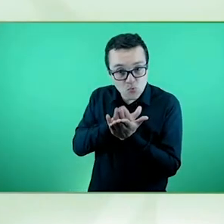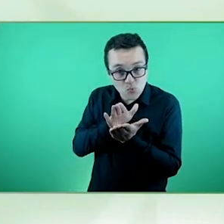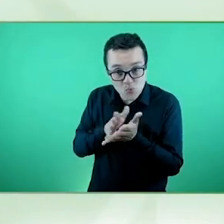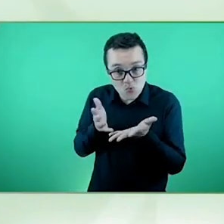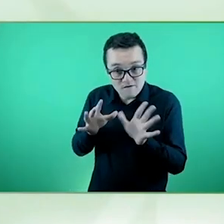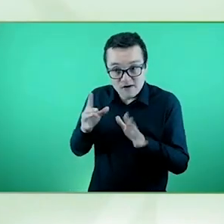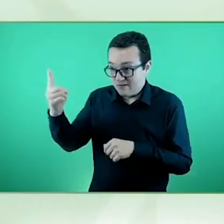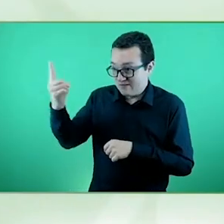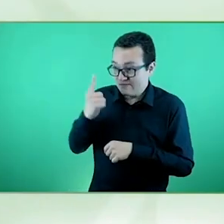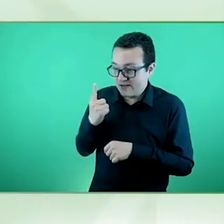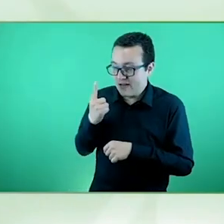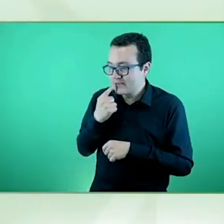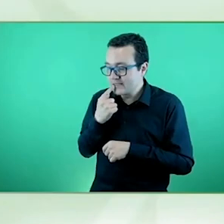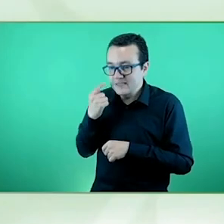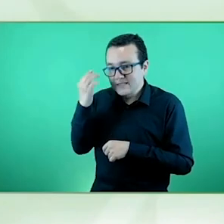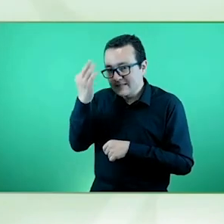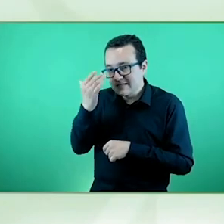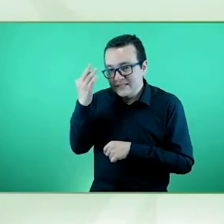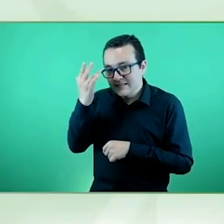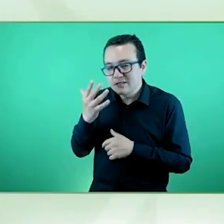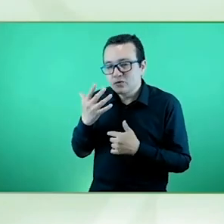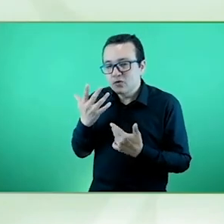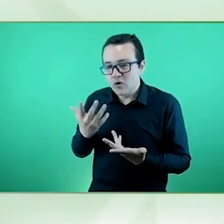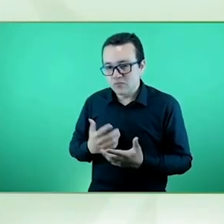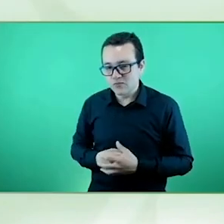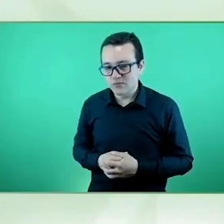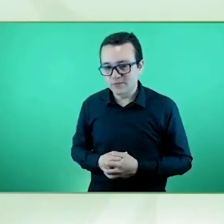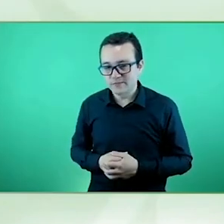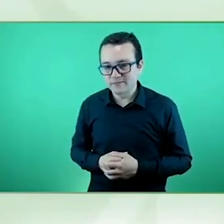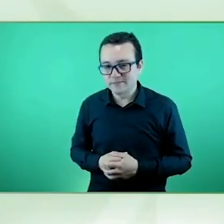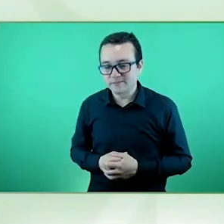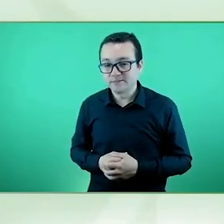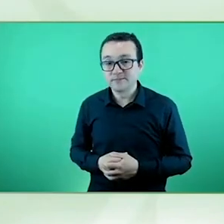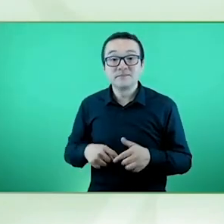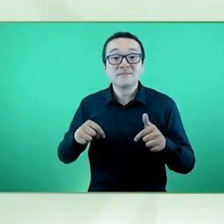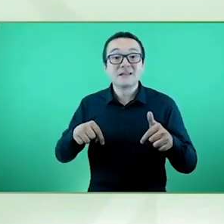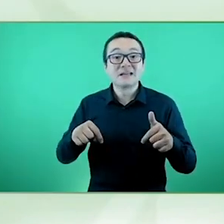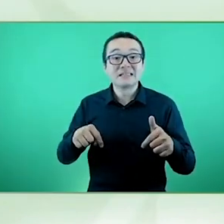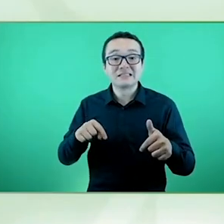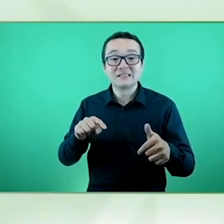Aquí viene, yo creo que el primer punto